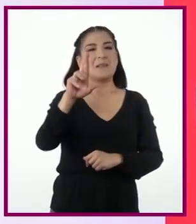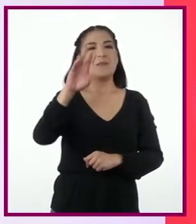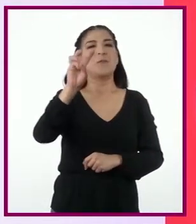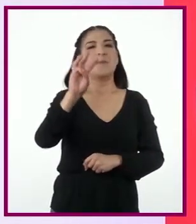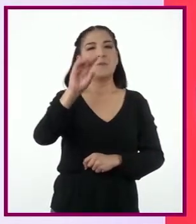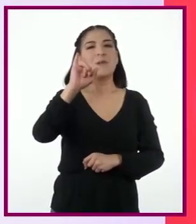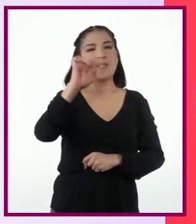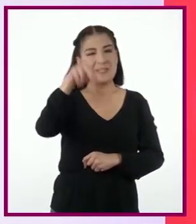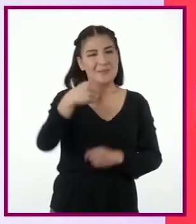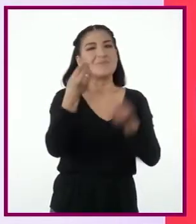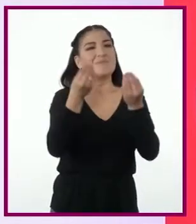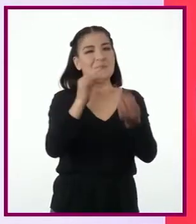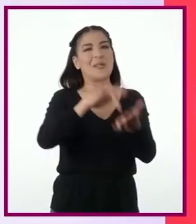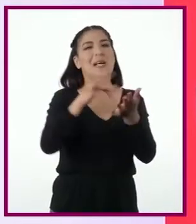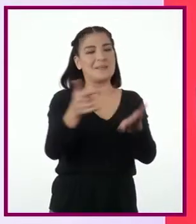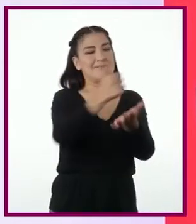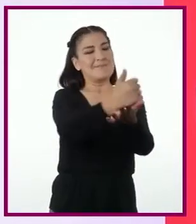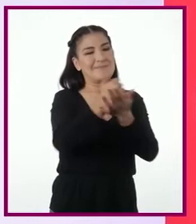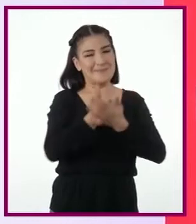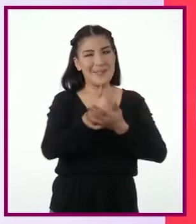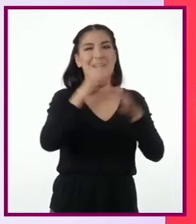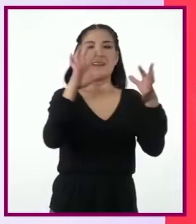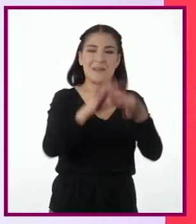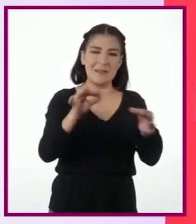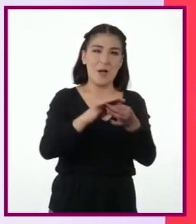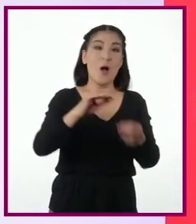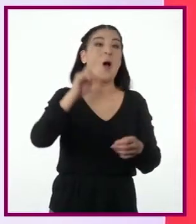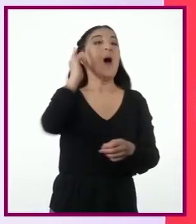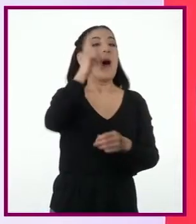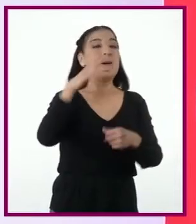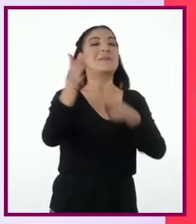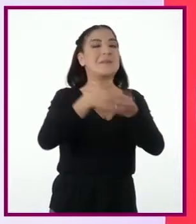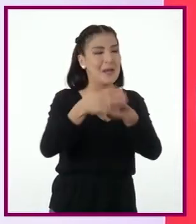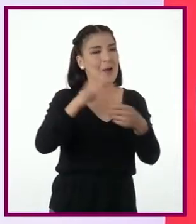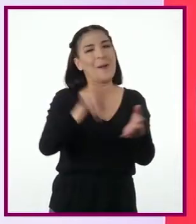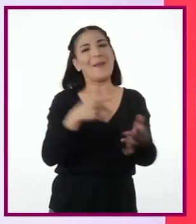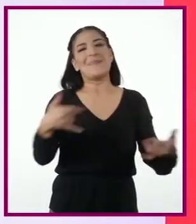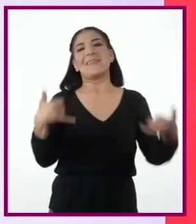Muchas gracias por haber estado con nosotros y próximamente lo volveremos a contactar.